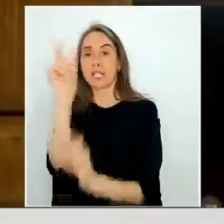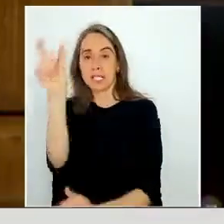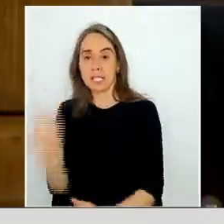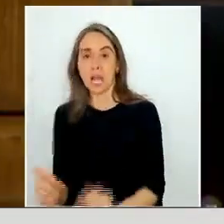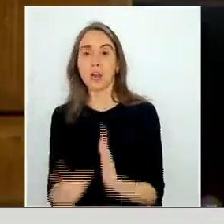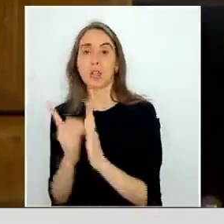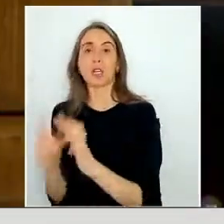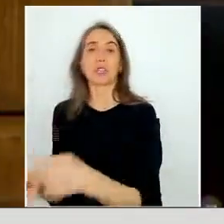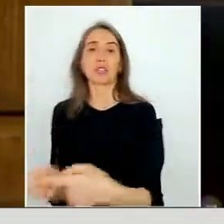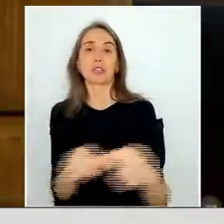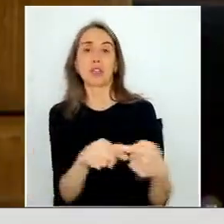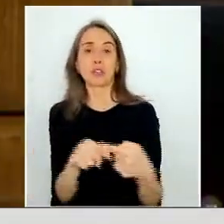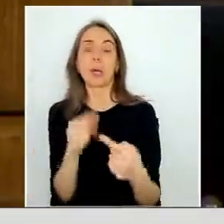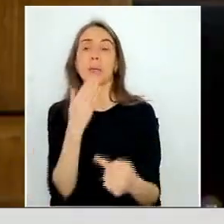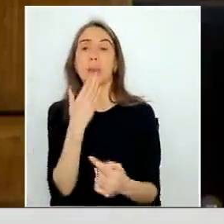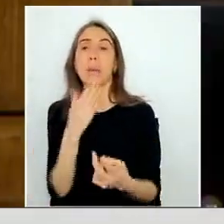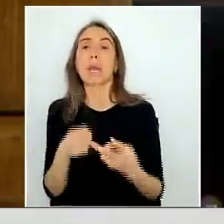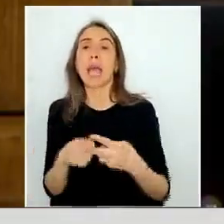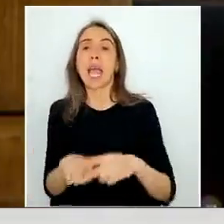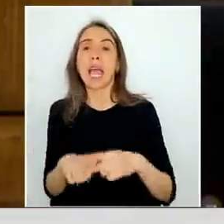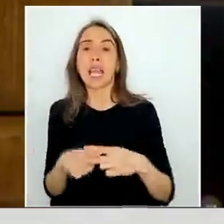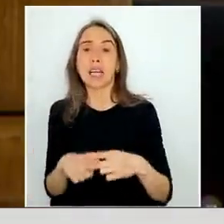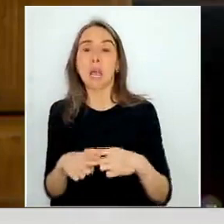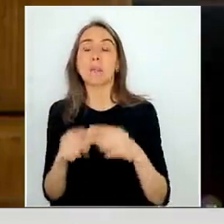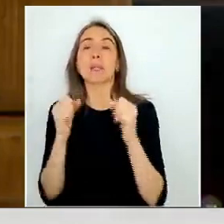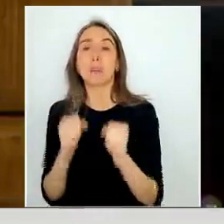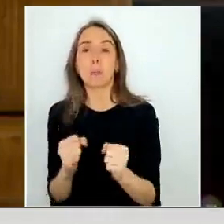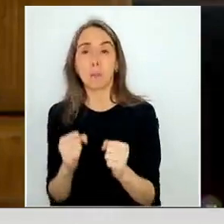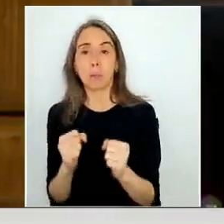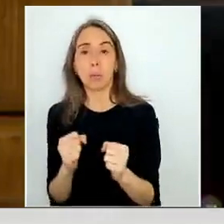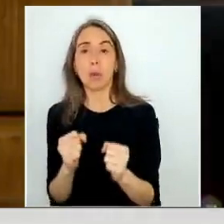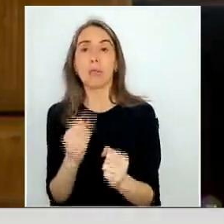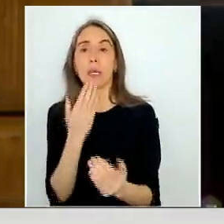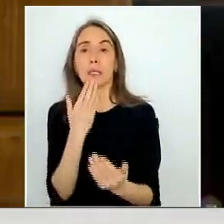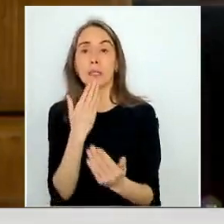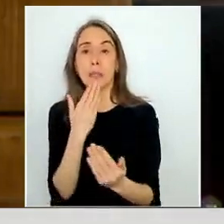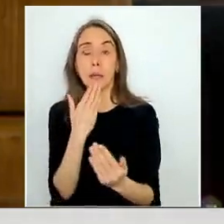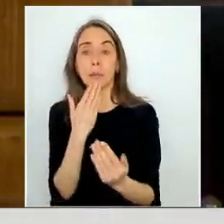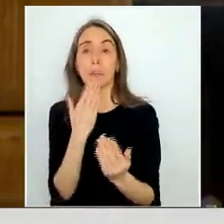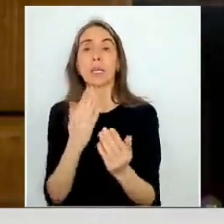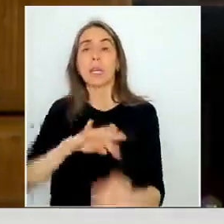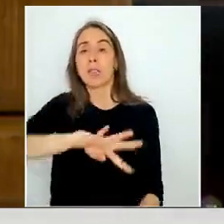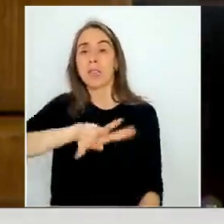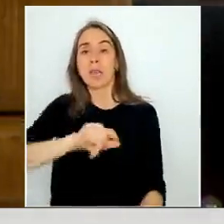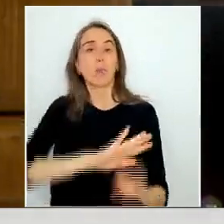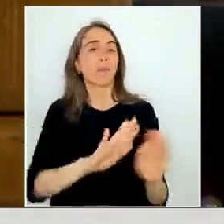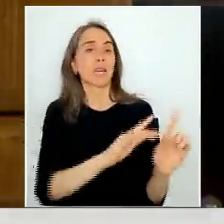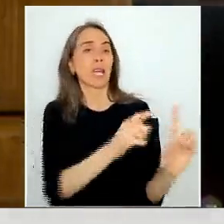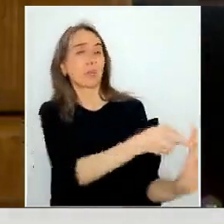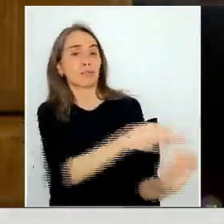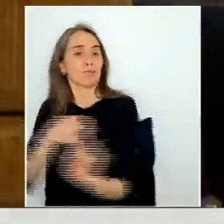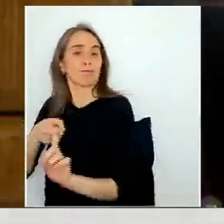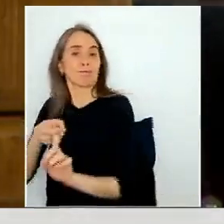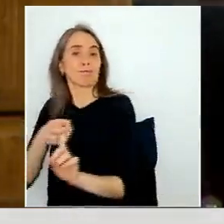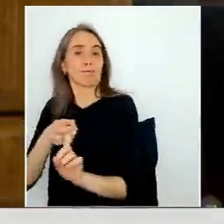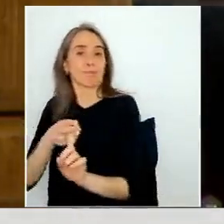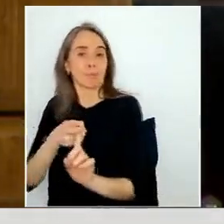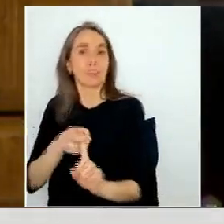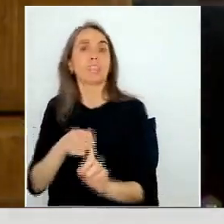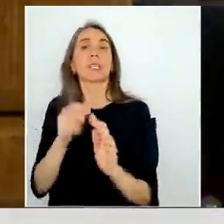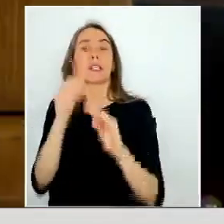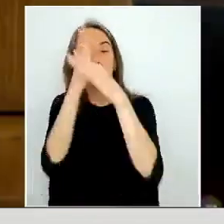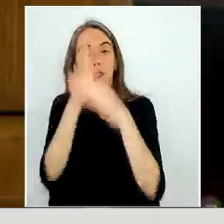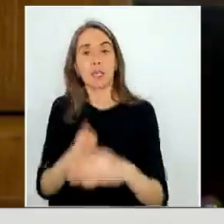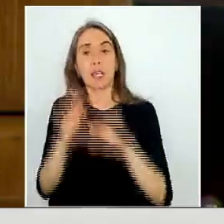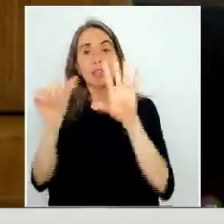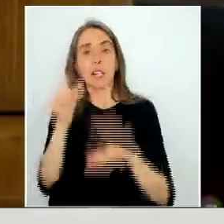decir también una herramienta para poder sacar incluso a jóvenes de la delincuencia al declarar el 16 de octubre como un día de